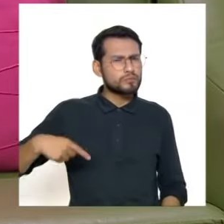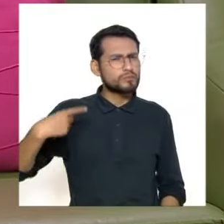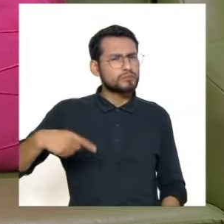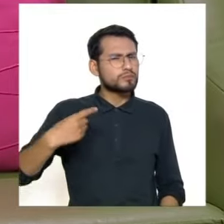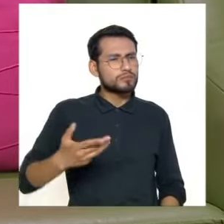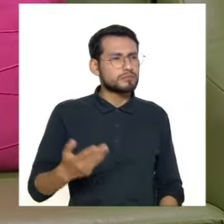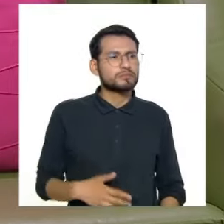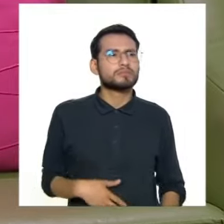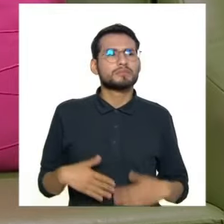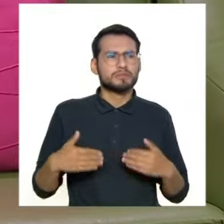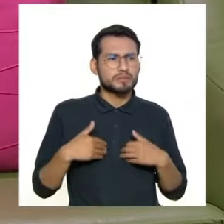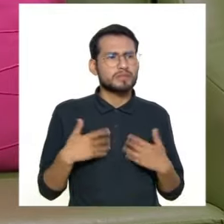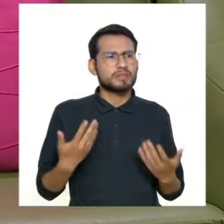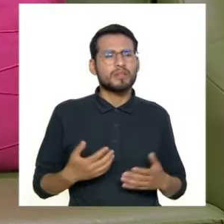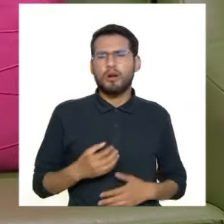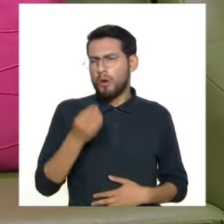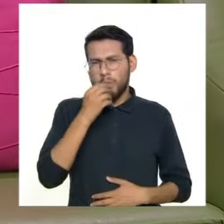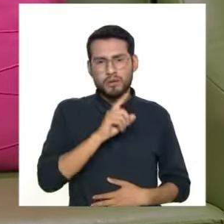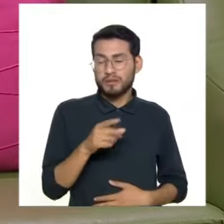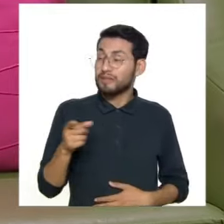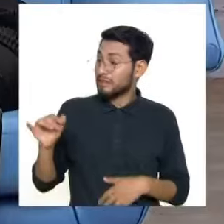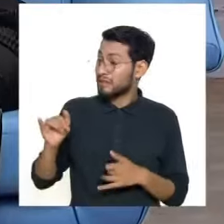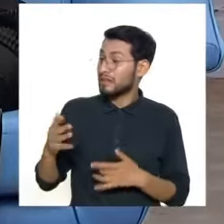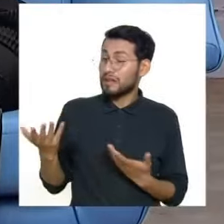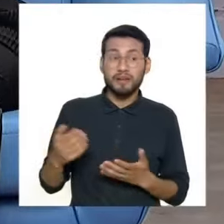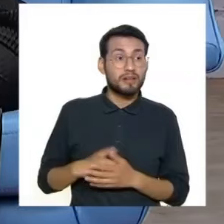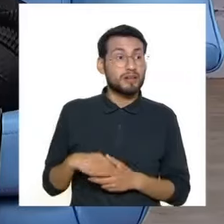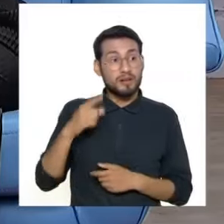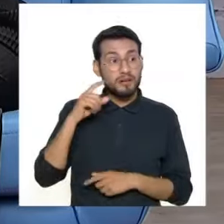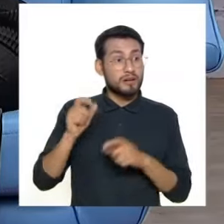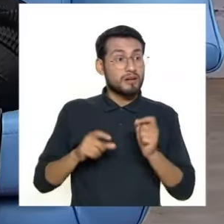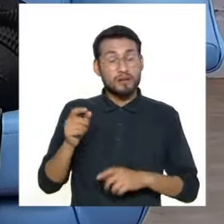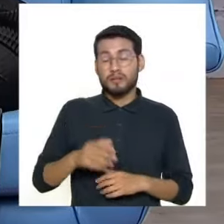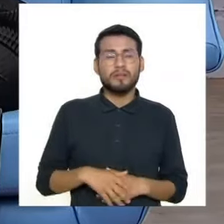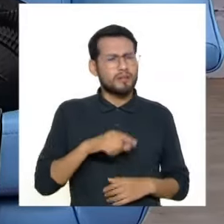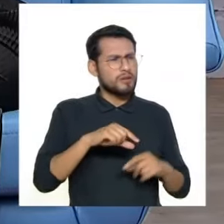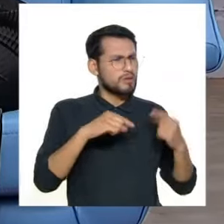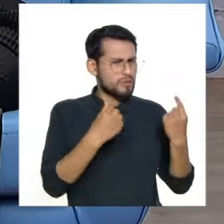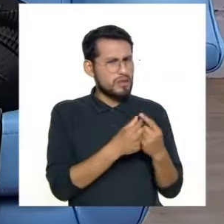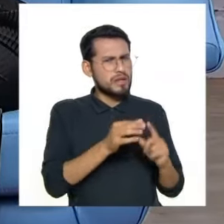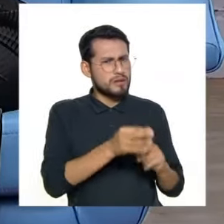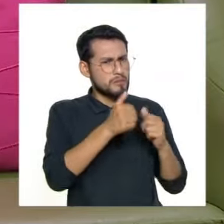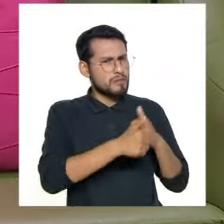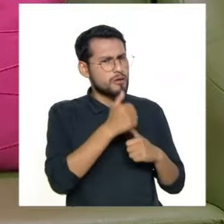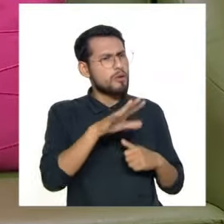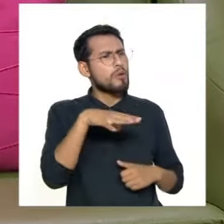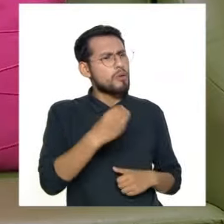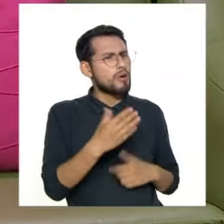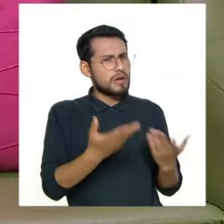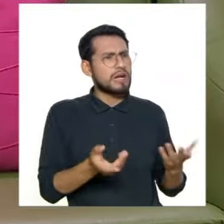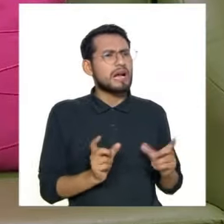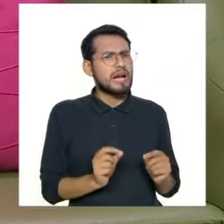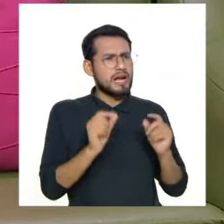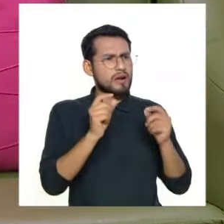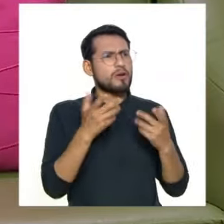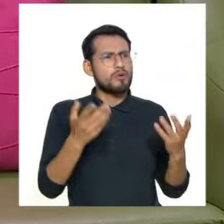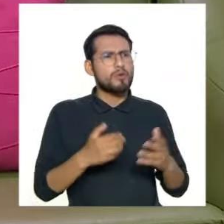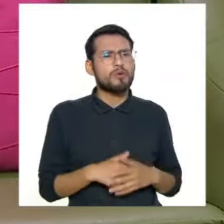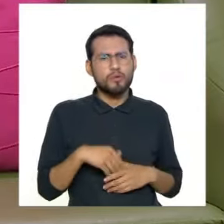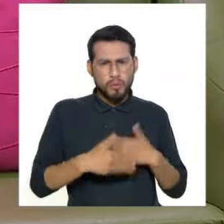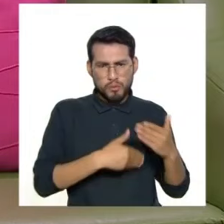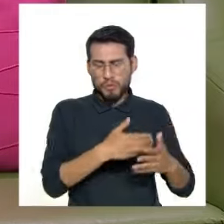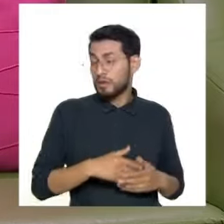este en supervisión en tratamiento esa la ventaja por lo menos ellos van al control porque Claro pero ell Integra un grupo especial de riesgo porque puede hacer cáncer en el curso de su